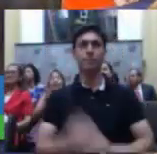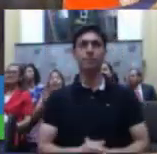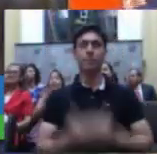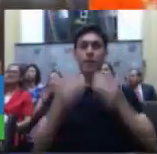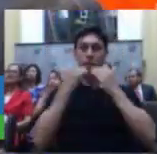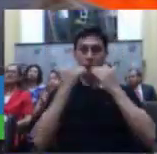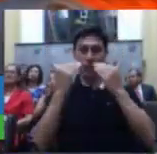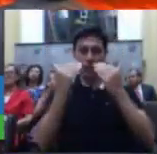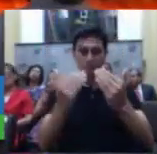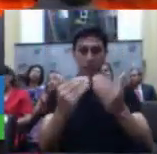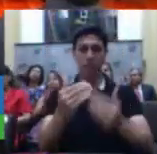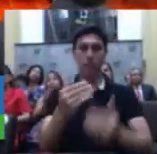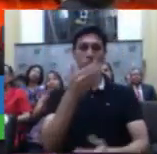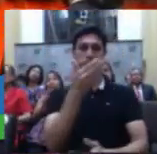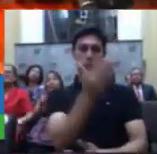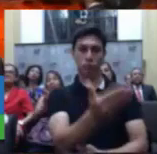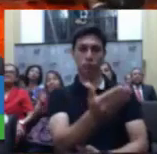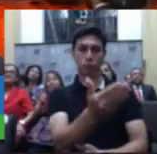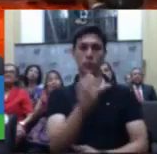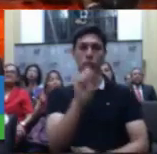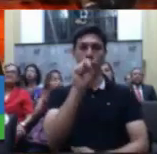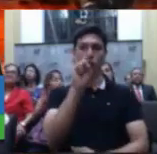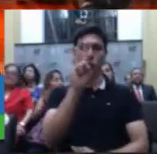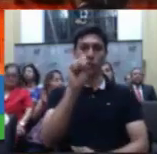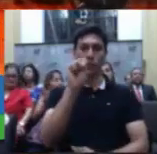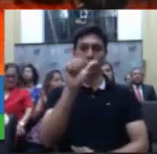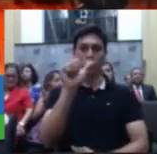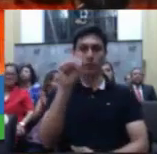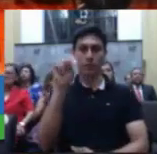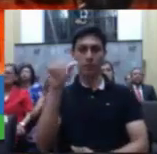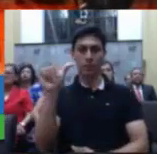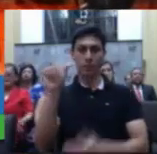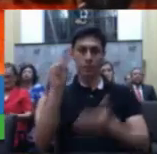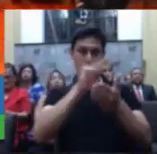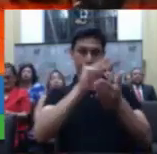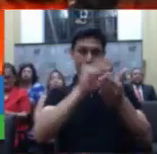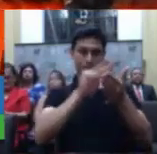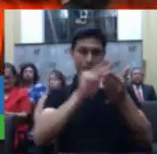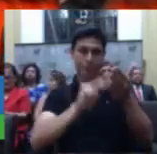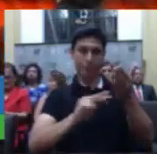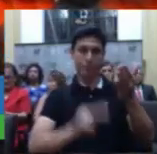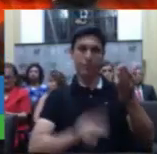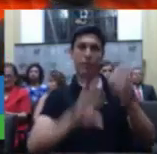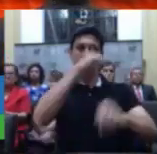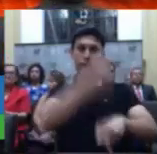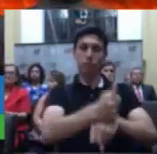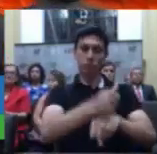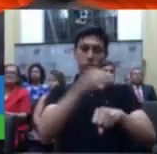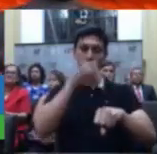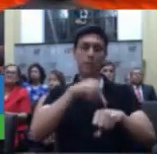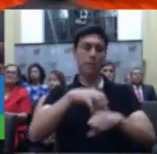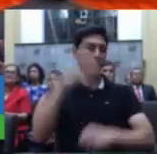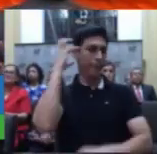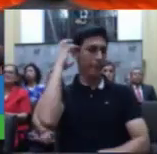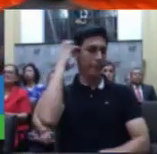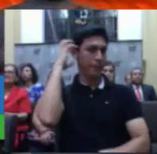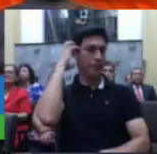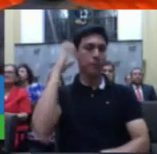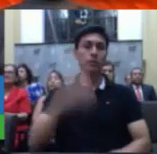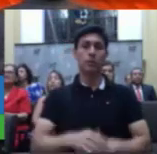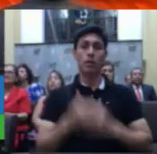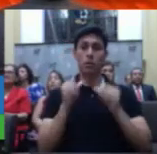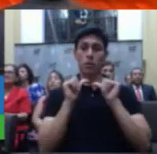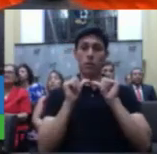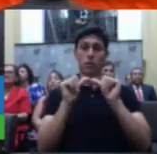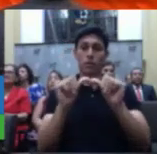Agradecemos a la regidora Susana Stiglitz-Waxon, que estuvo a cargo de la lectura de fundación del distrito de Miraflores. A continuación